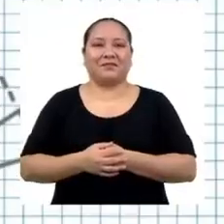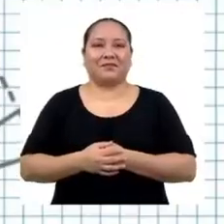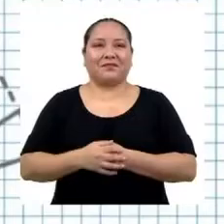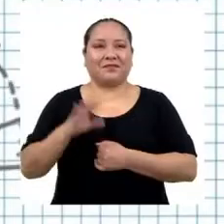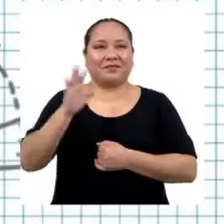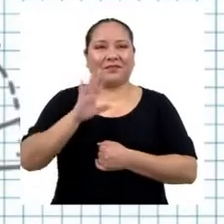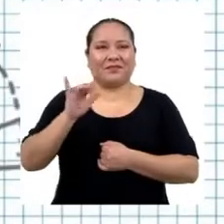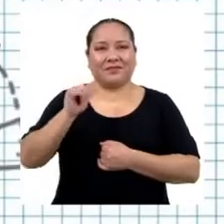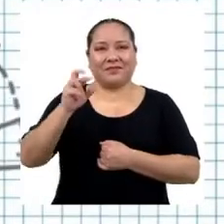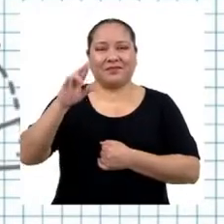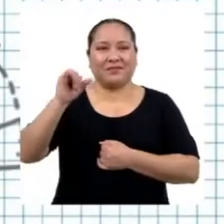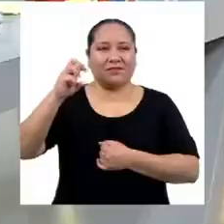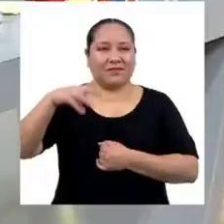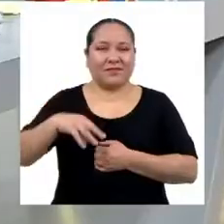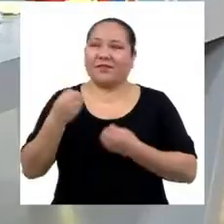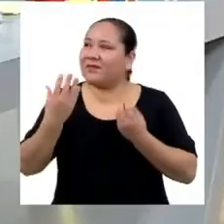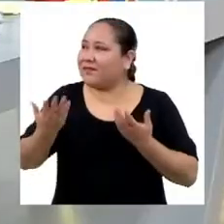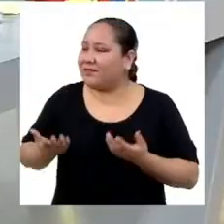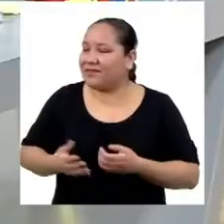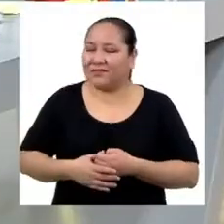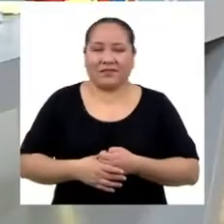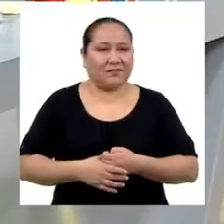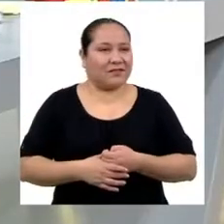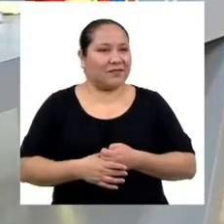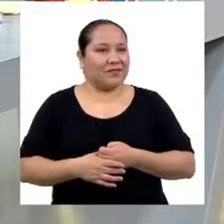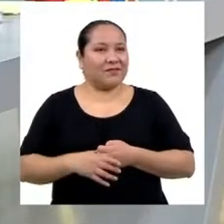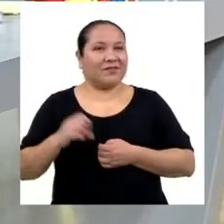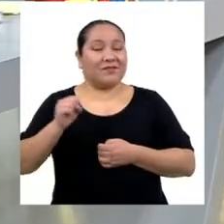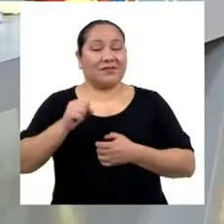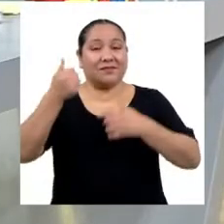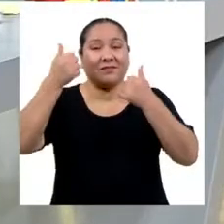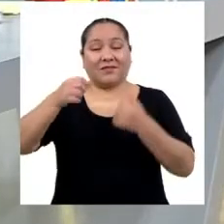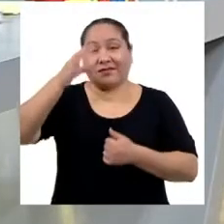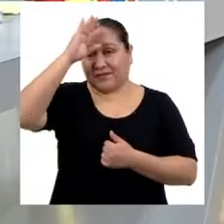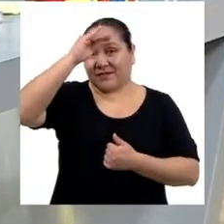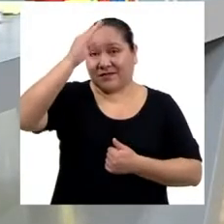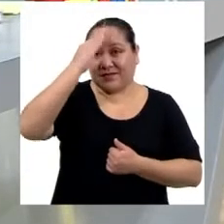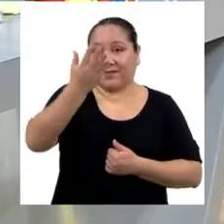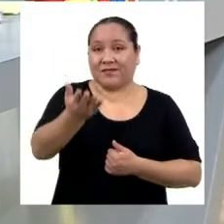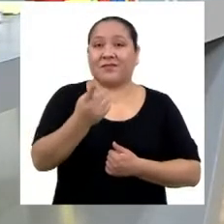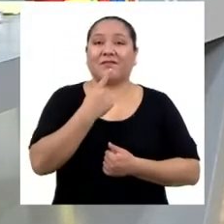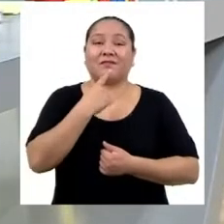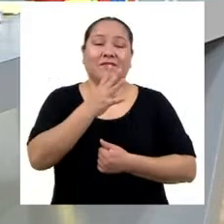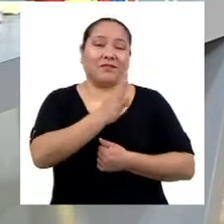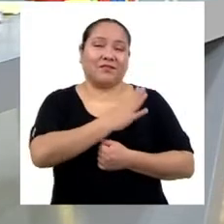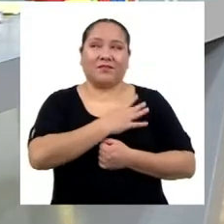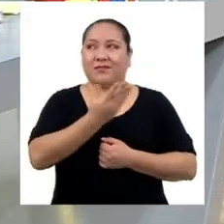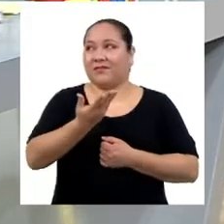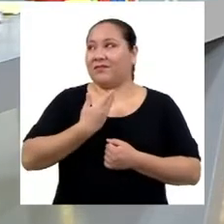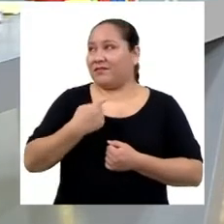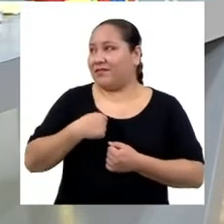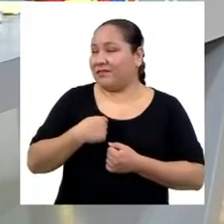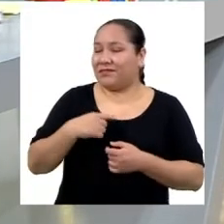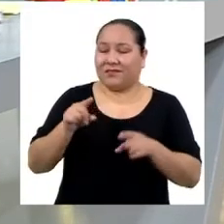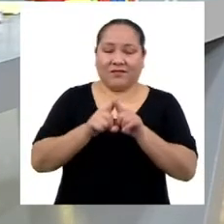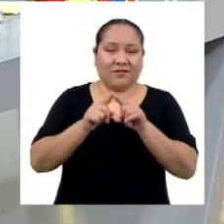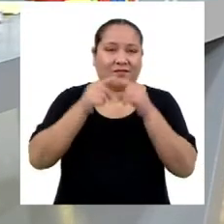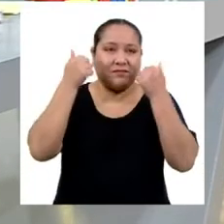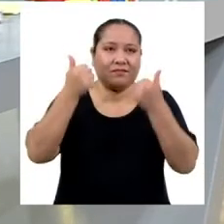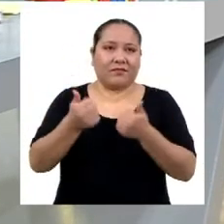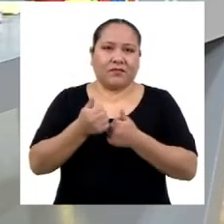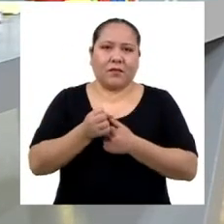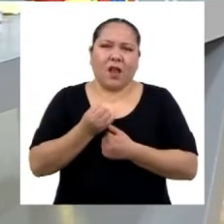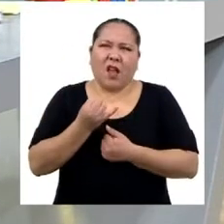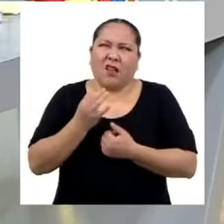Hola Yeremis, ¿cómo estás? Felizmente, las chicas y chicos de cuarto de secundaria estamos muy bien, aunque